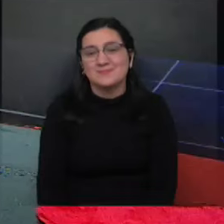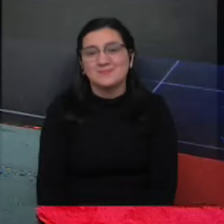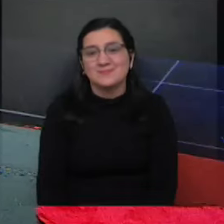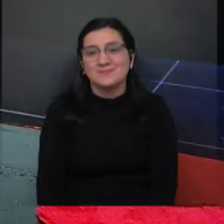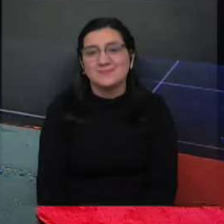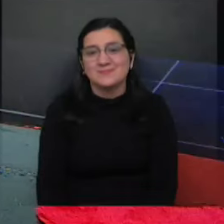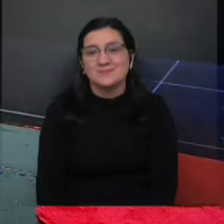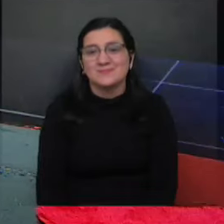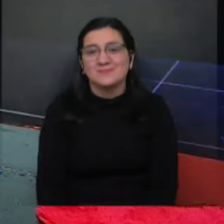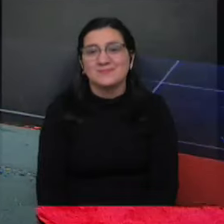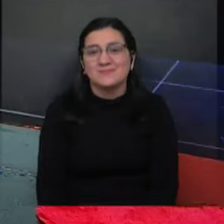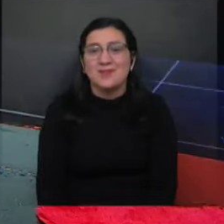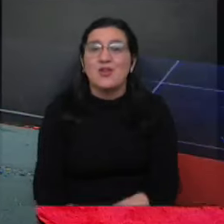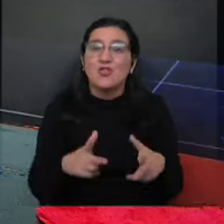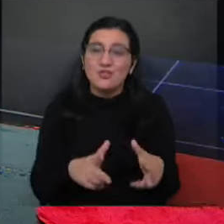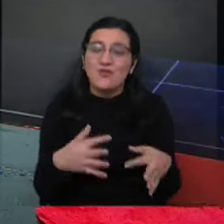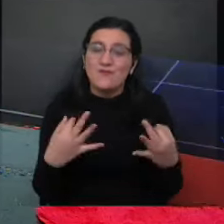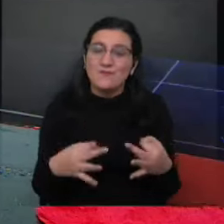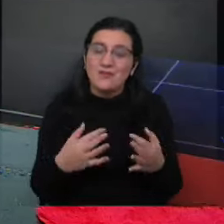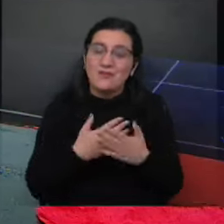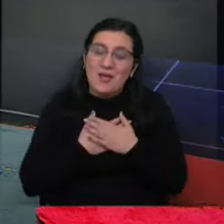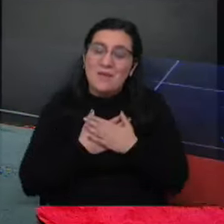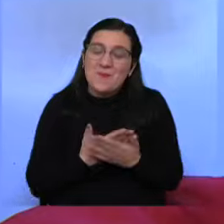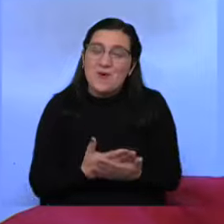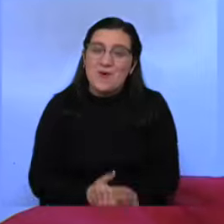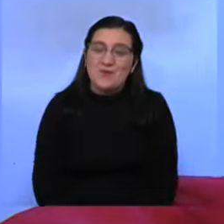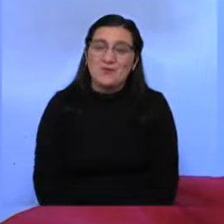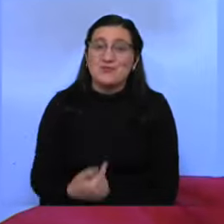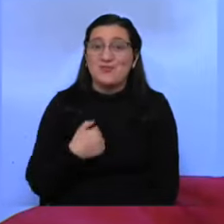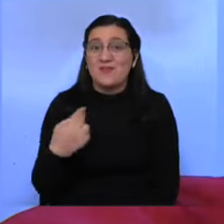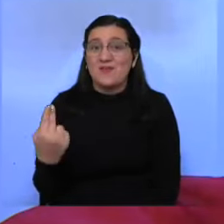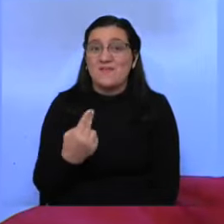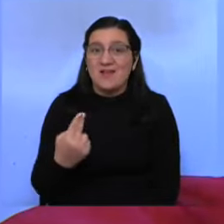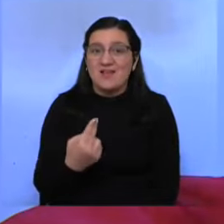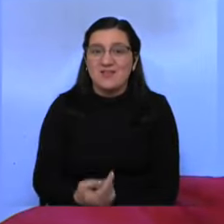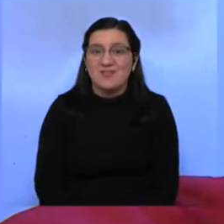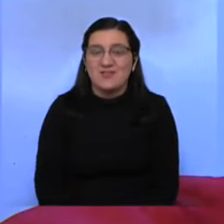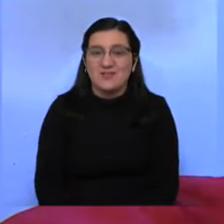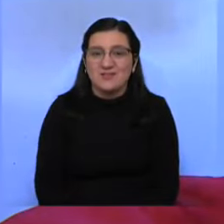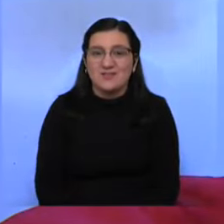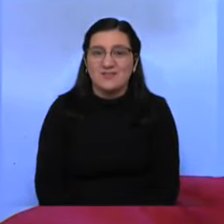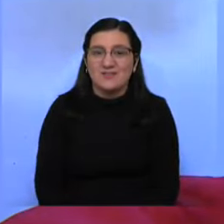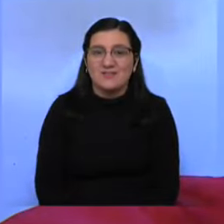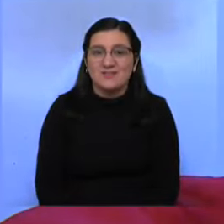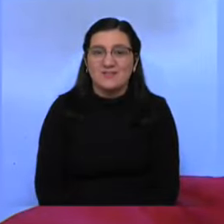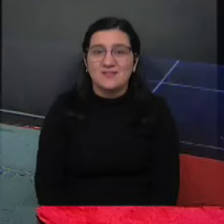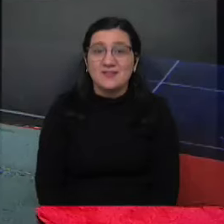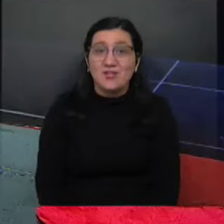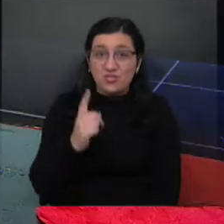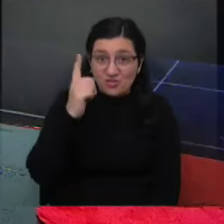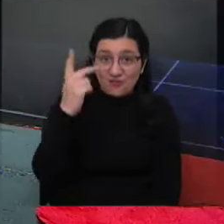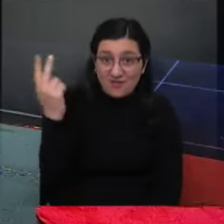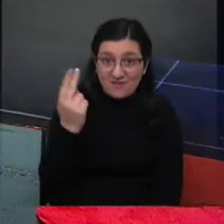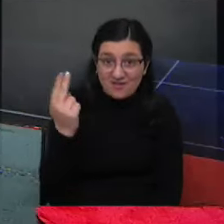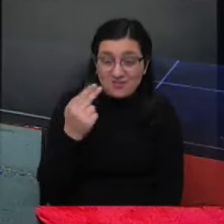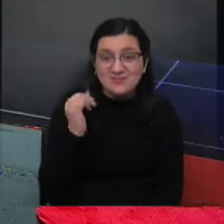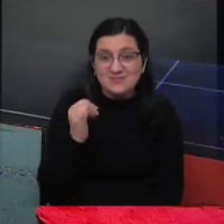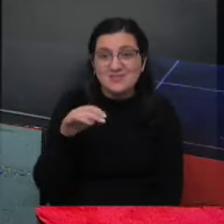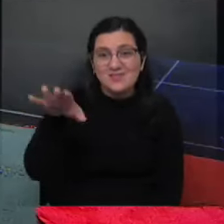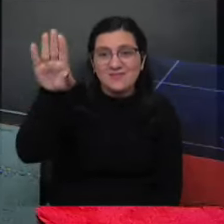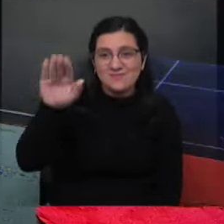y loo lo hizo con todo el amor cubriendome est el ba Loc agarro todos los chos que Sí si estaba Tirando La